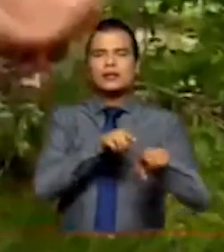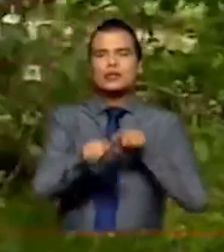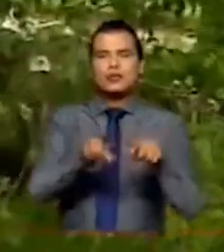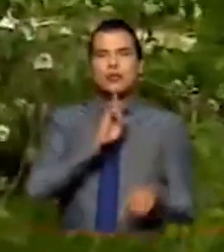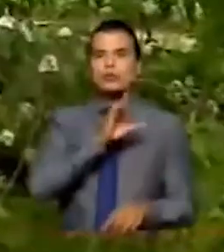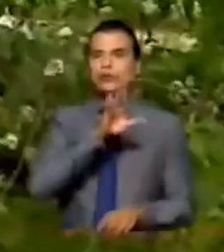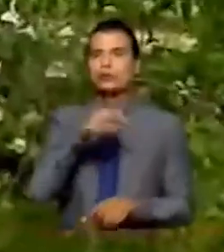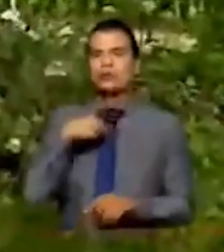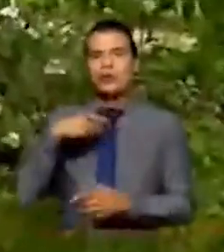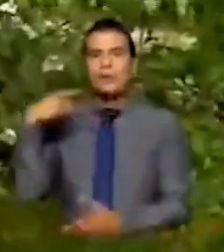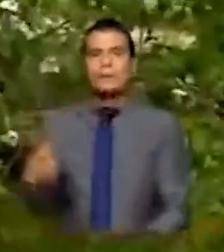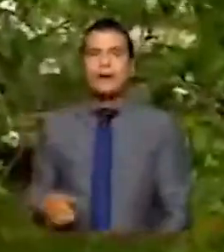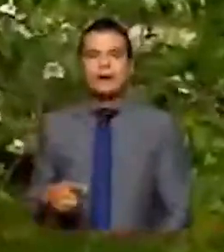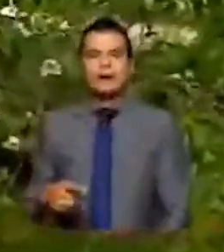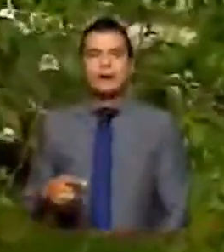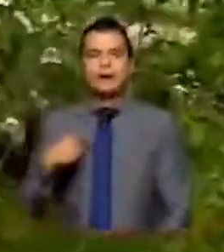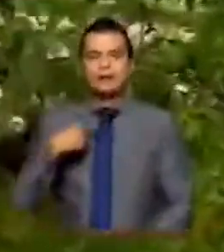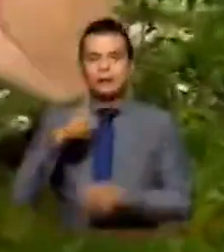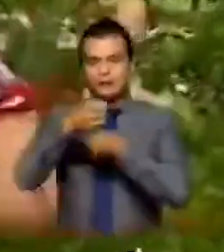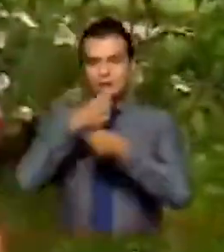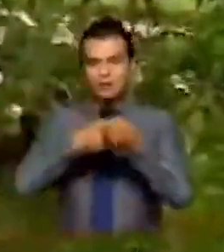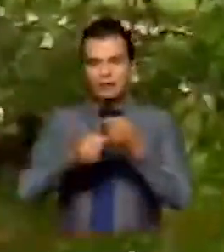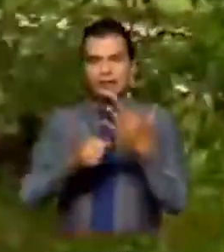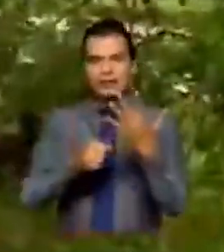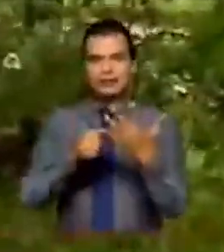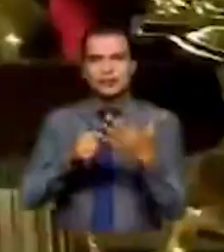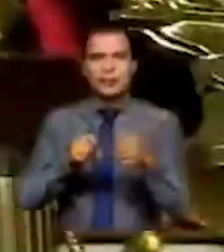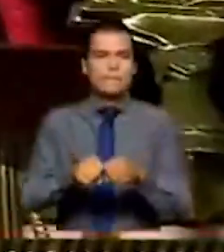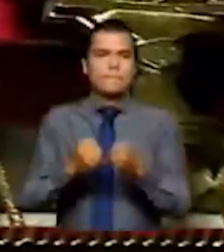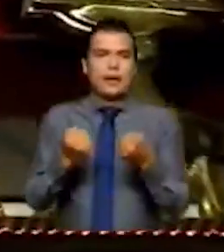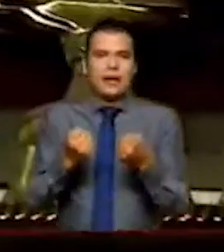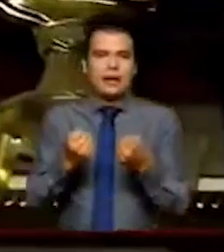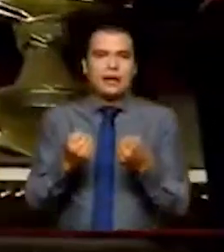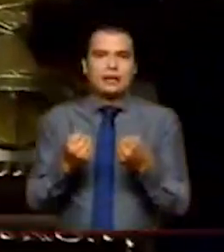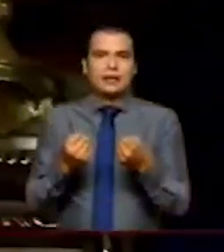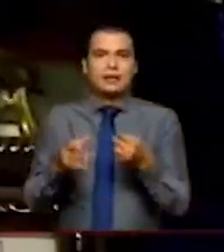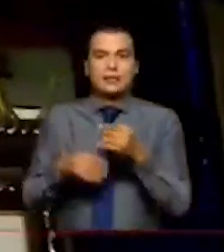Me fracturé la quinta vértebra cervical y el sacro.